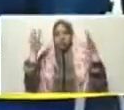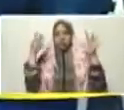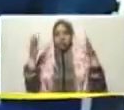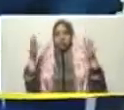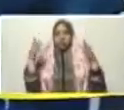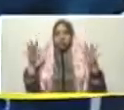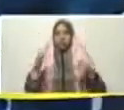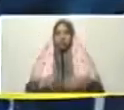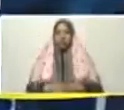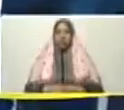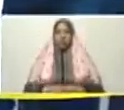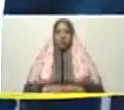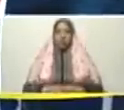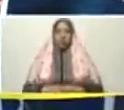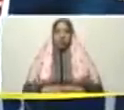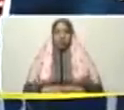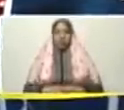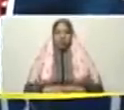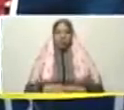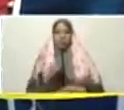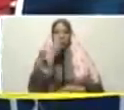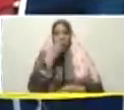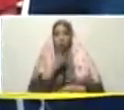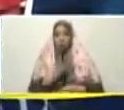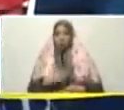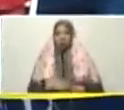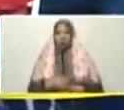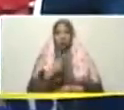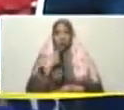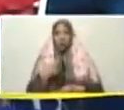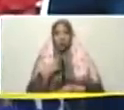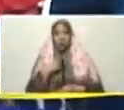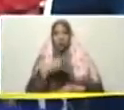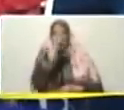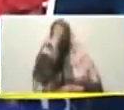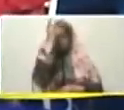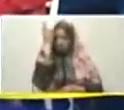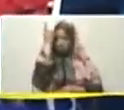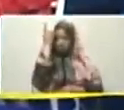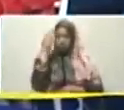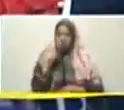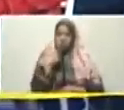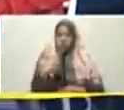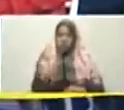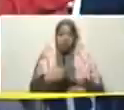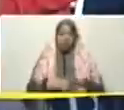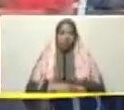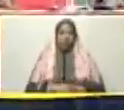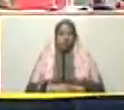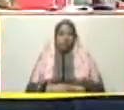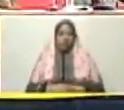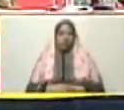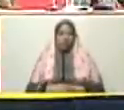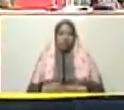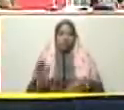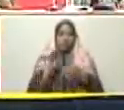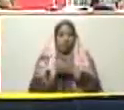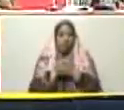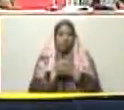con mucho en el buzón le dice diosdado te dice así el camarada